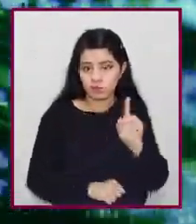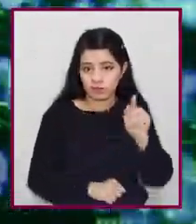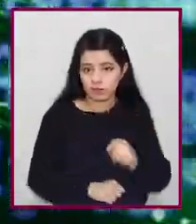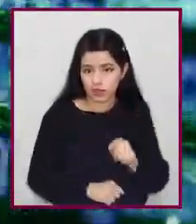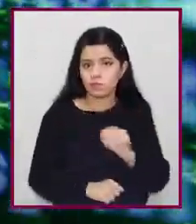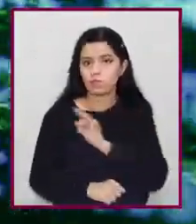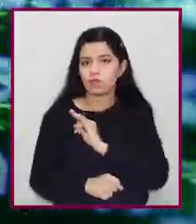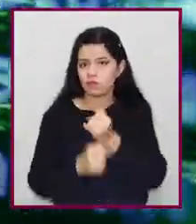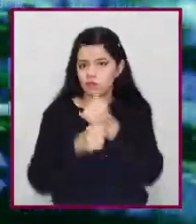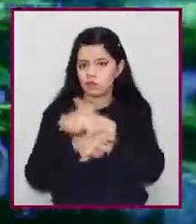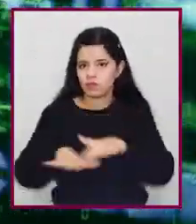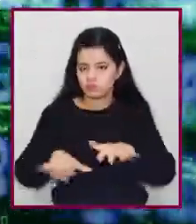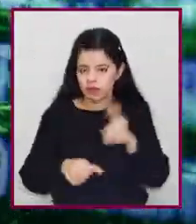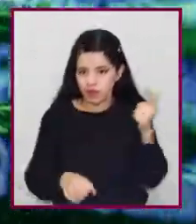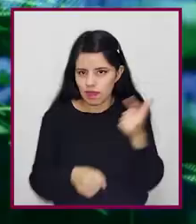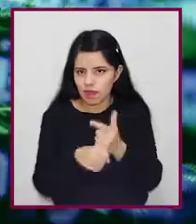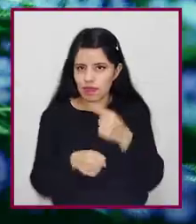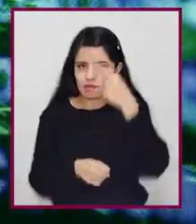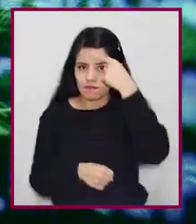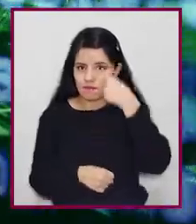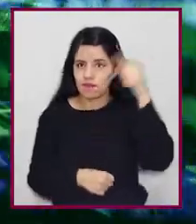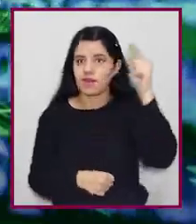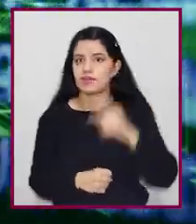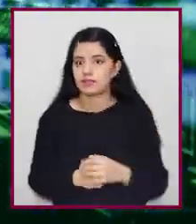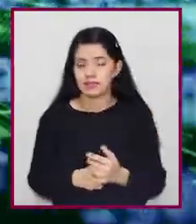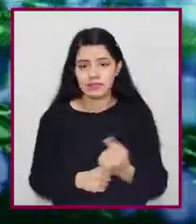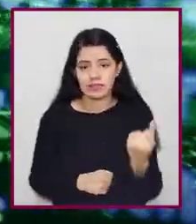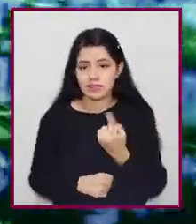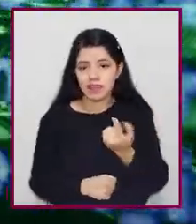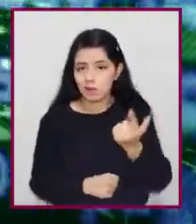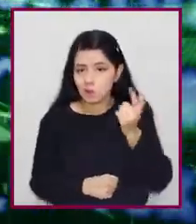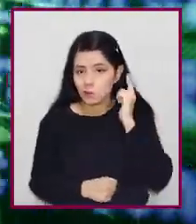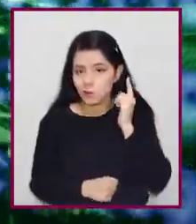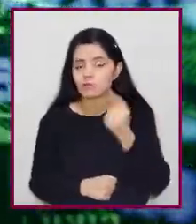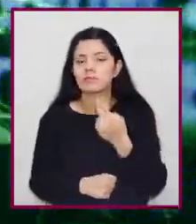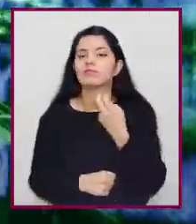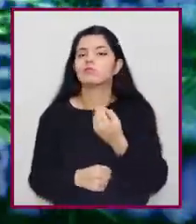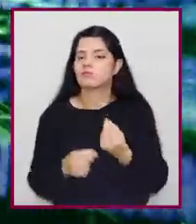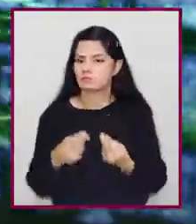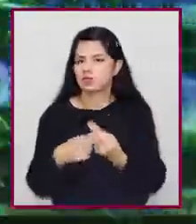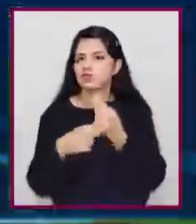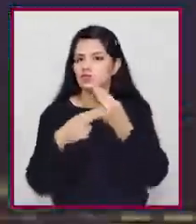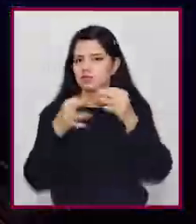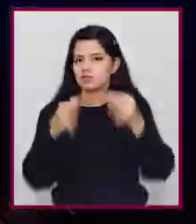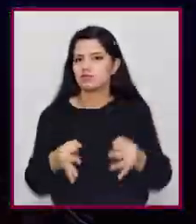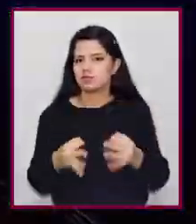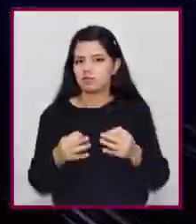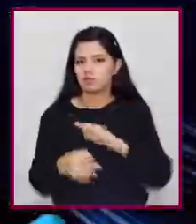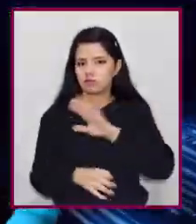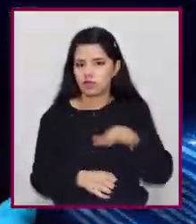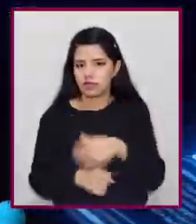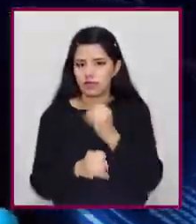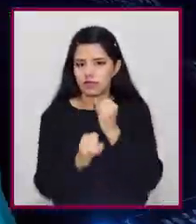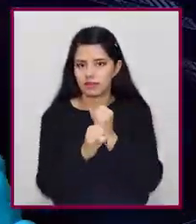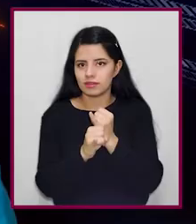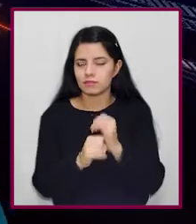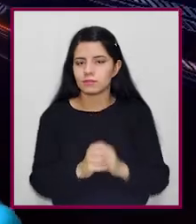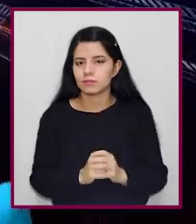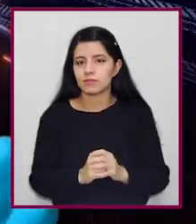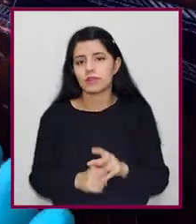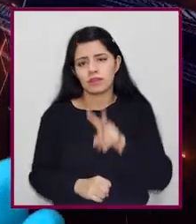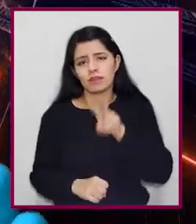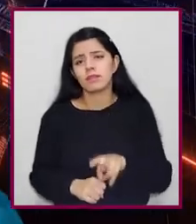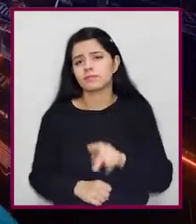fácilmente. ¡Qué loco! Así nacieron las búsquedas de internet. La verdad es